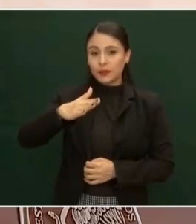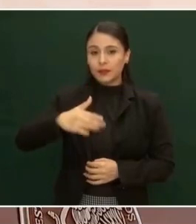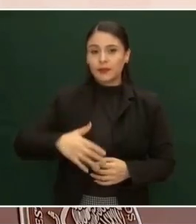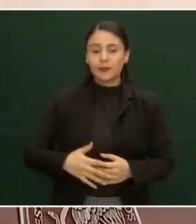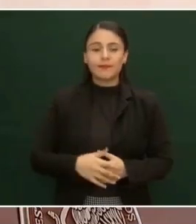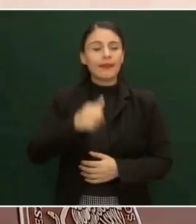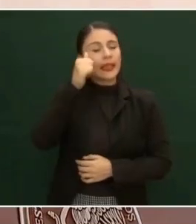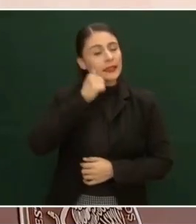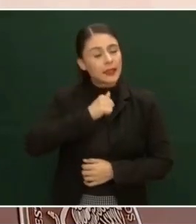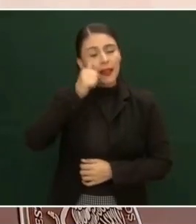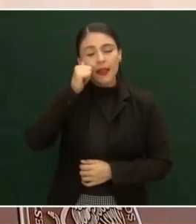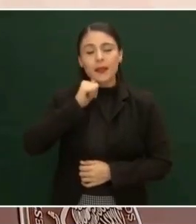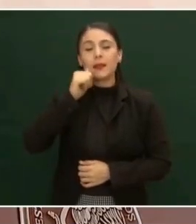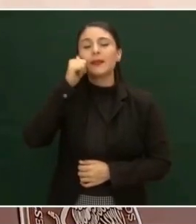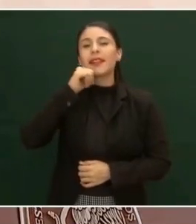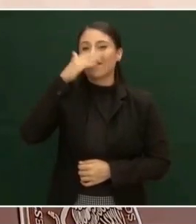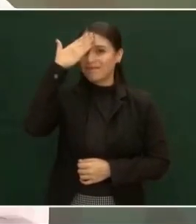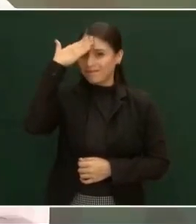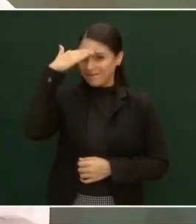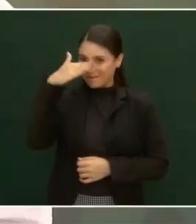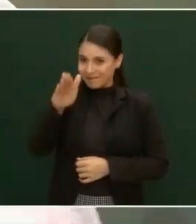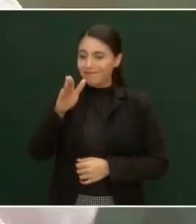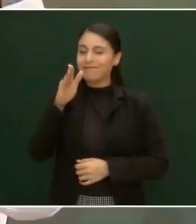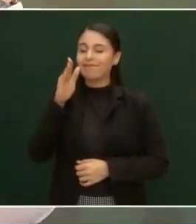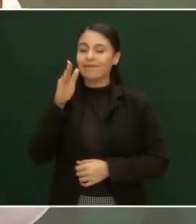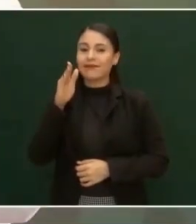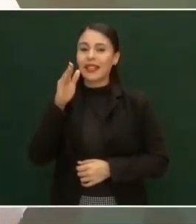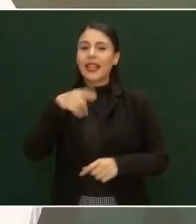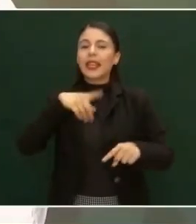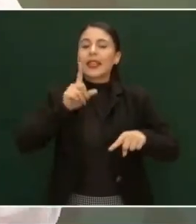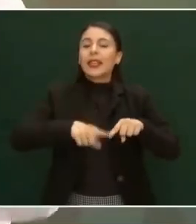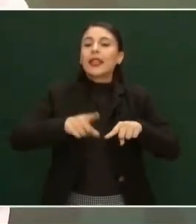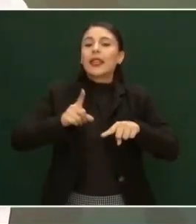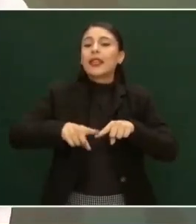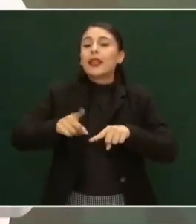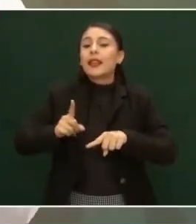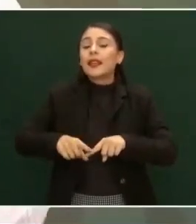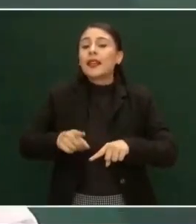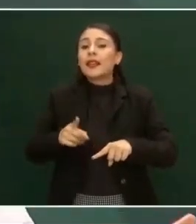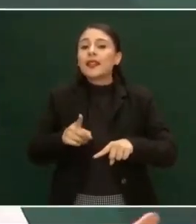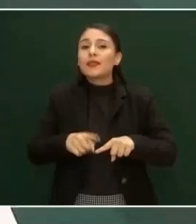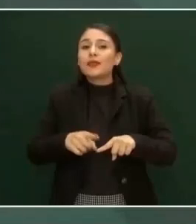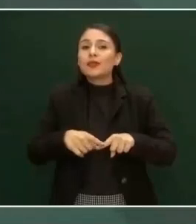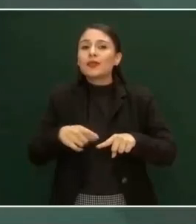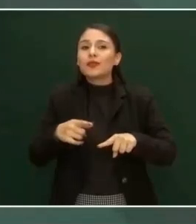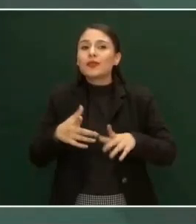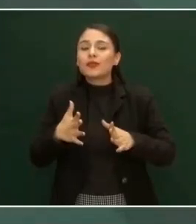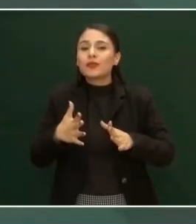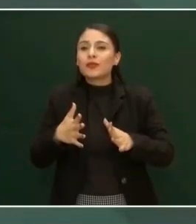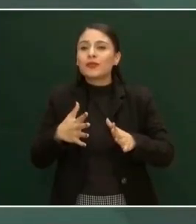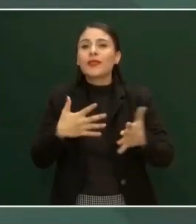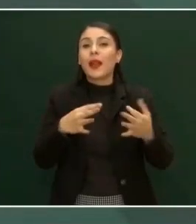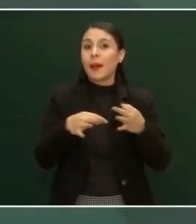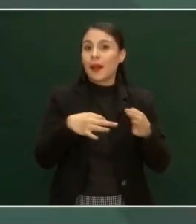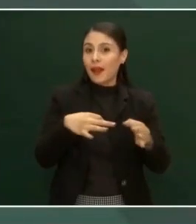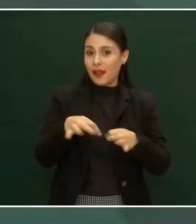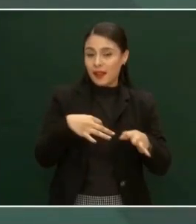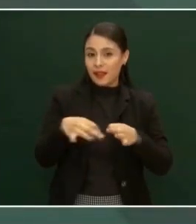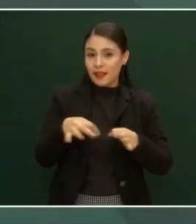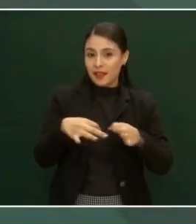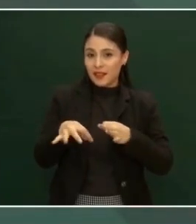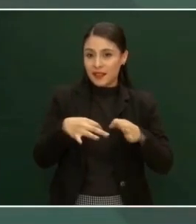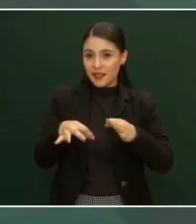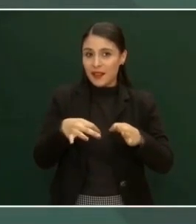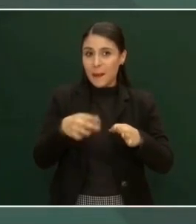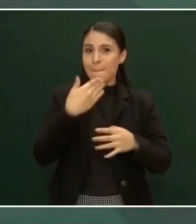siempre reconocer para quiénes y actúan de